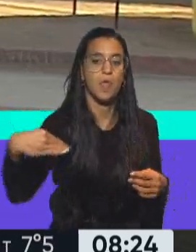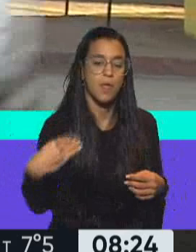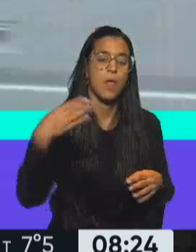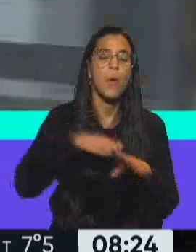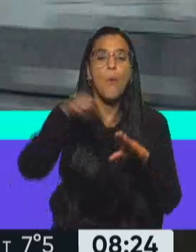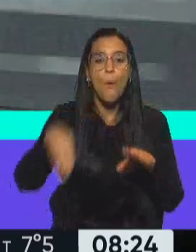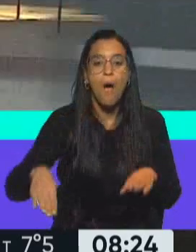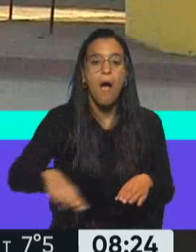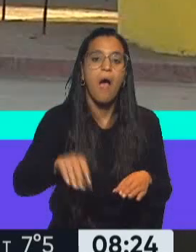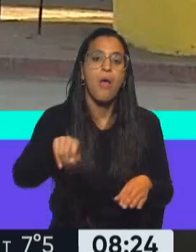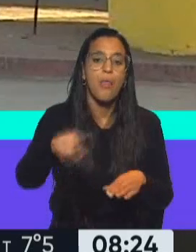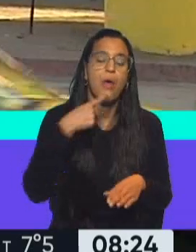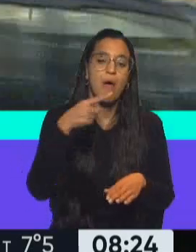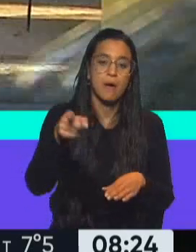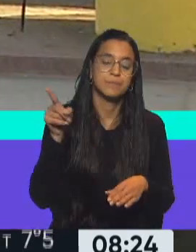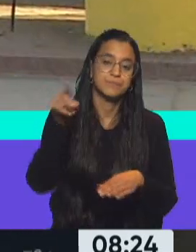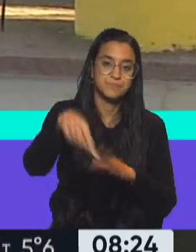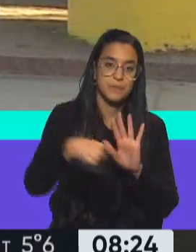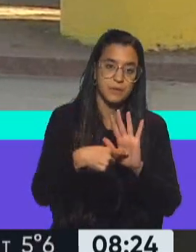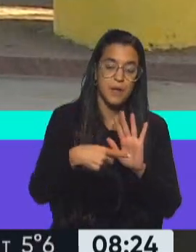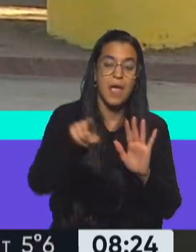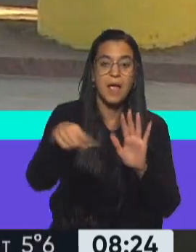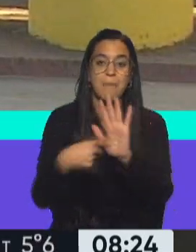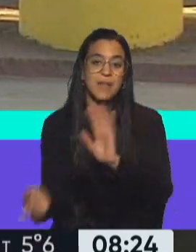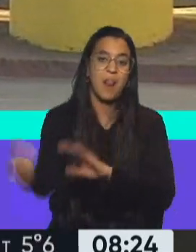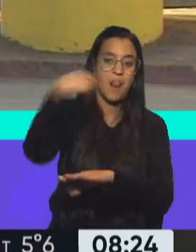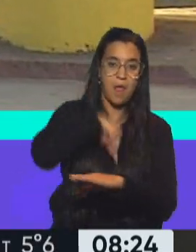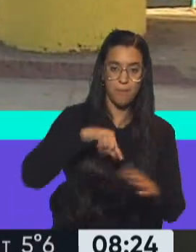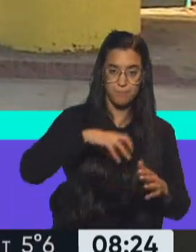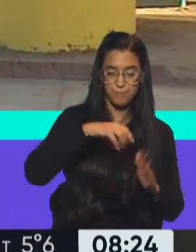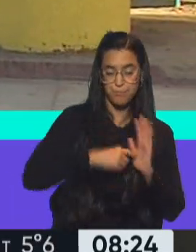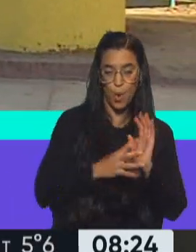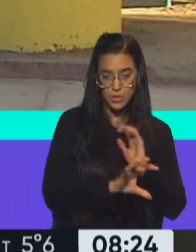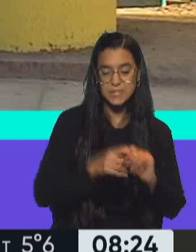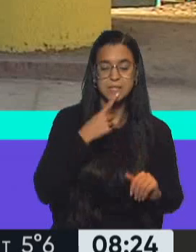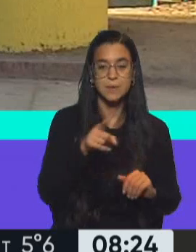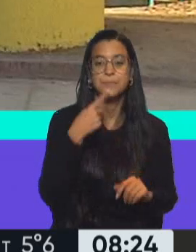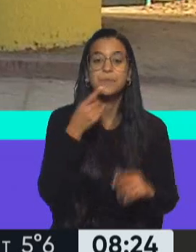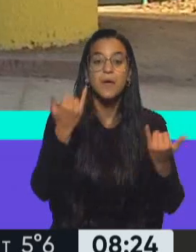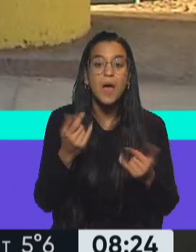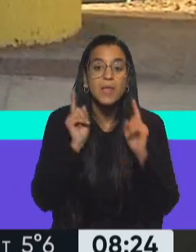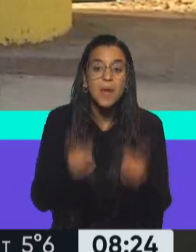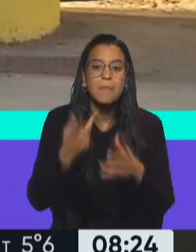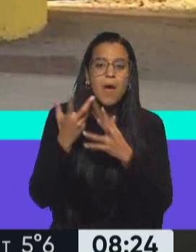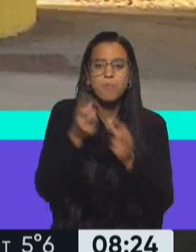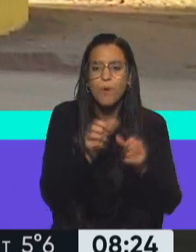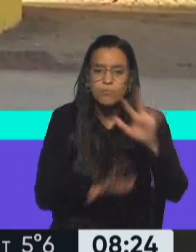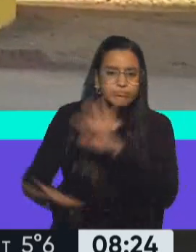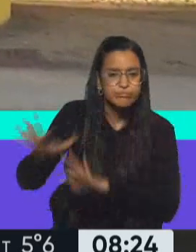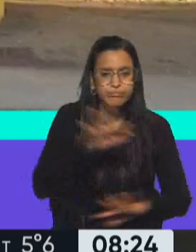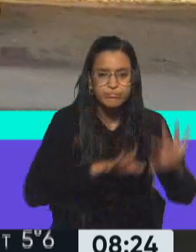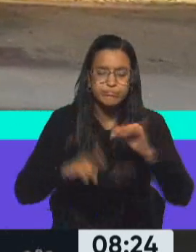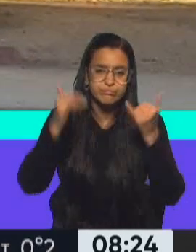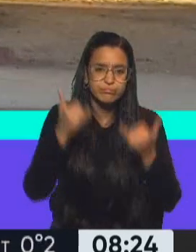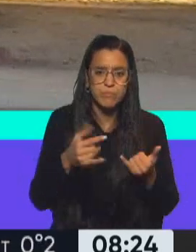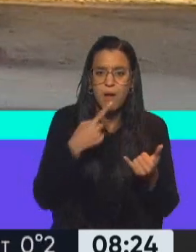bajada ya directamente de lo que es la entrada de Capital hacia la provincia de Buenos Aires. Y vemos que hay un soporte logístico también aquí en